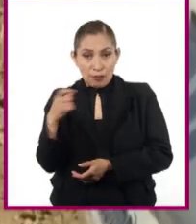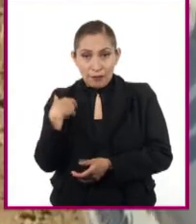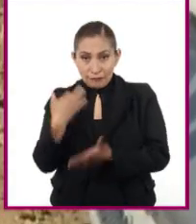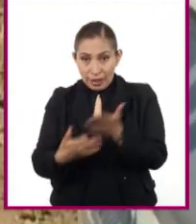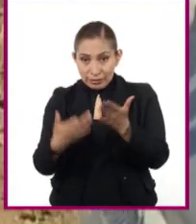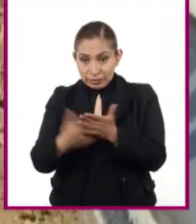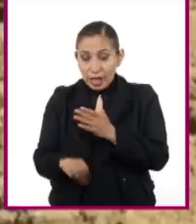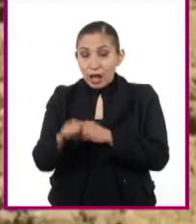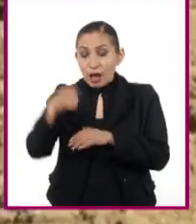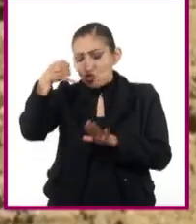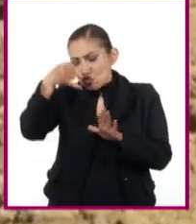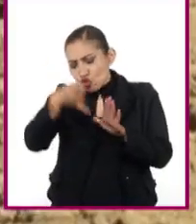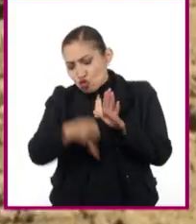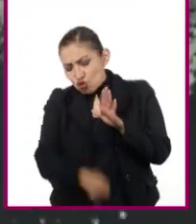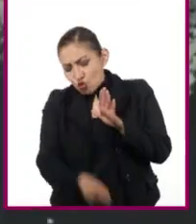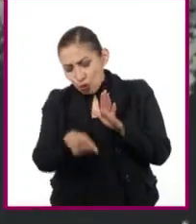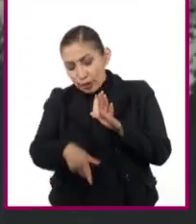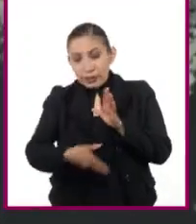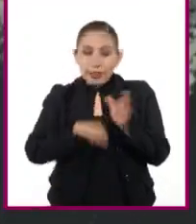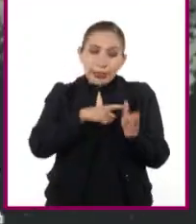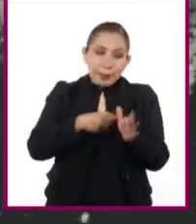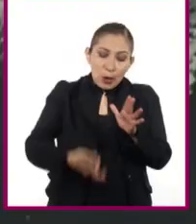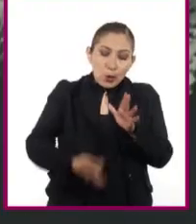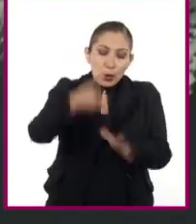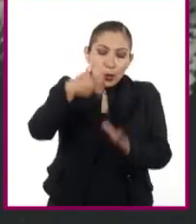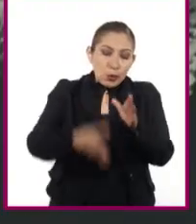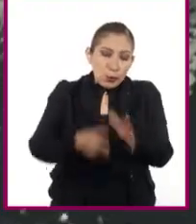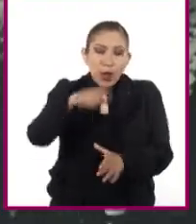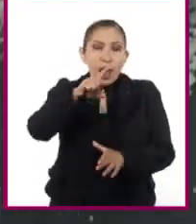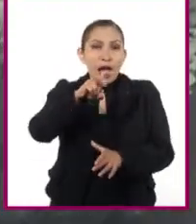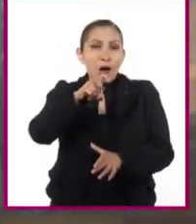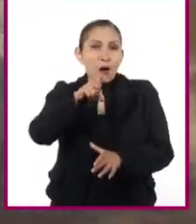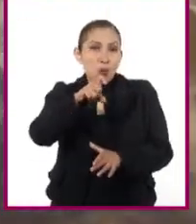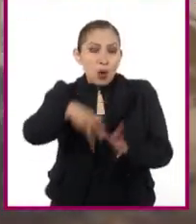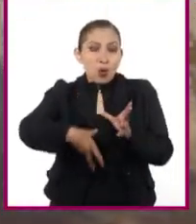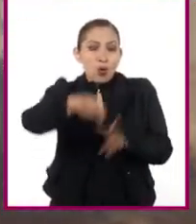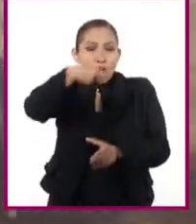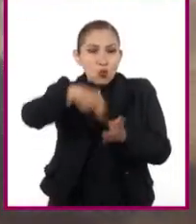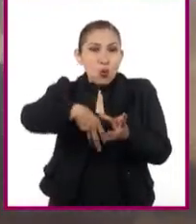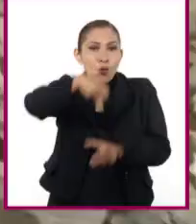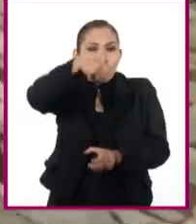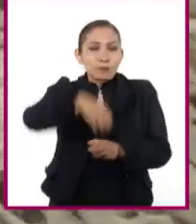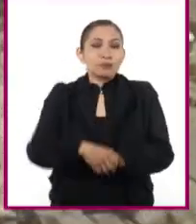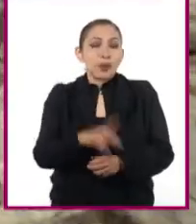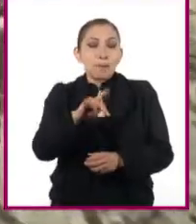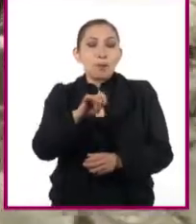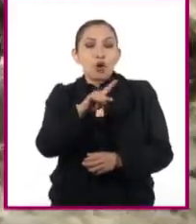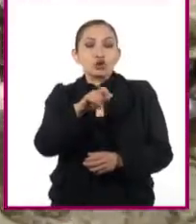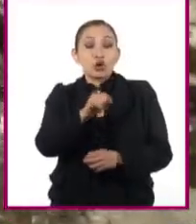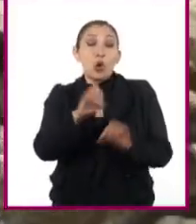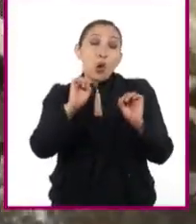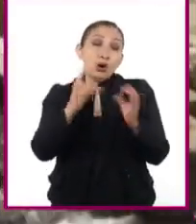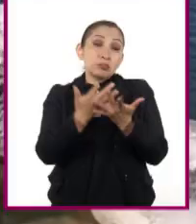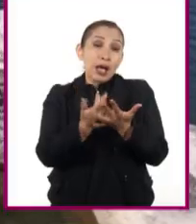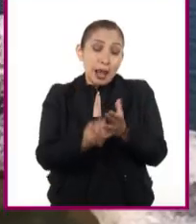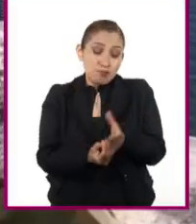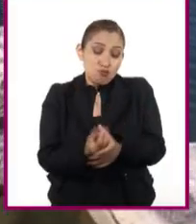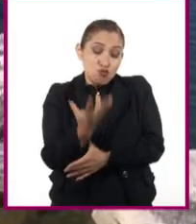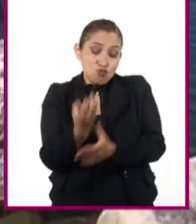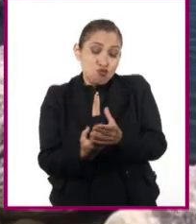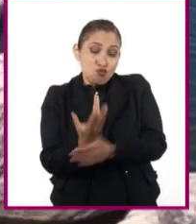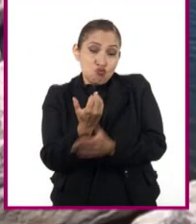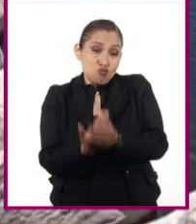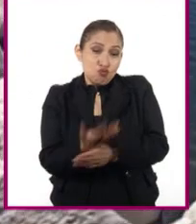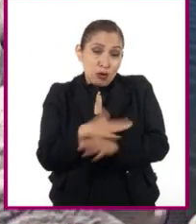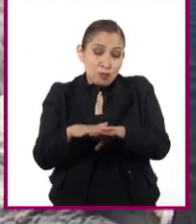se localiza en el subsuelo y debe extraerse por medio de bombeo en pozos. O bien, esperar a que fluya a los